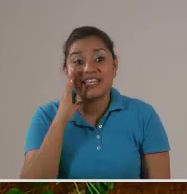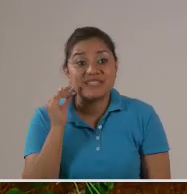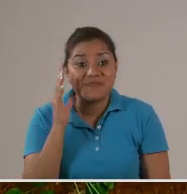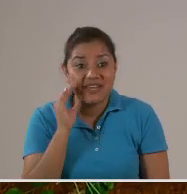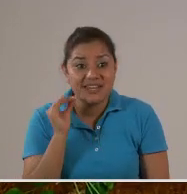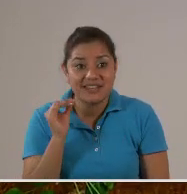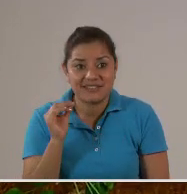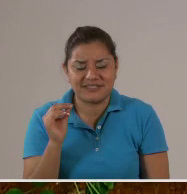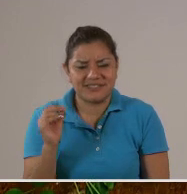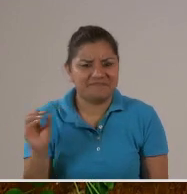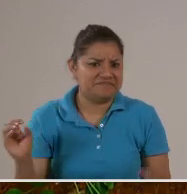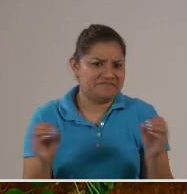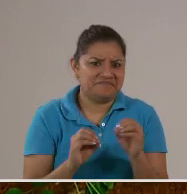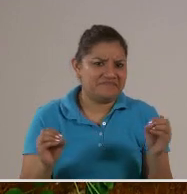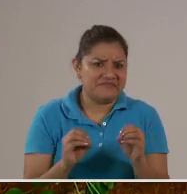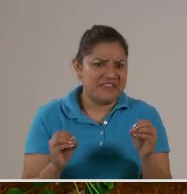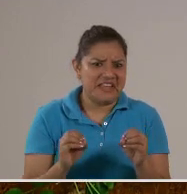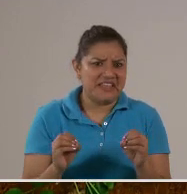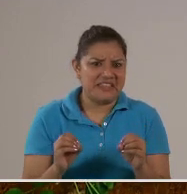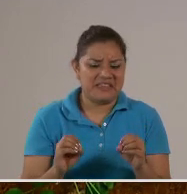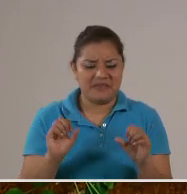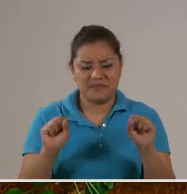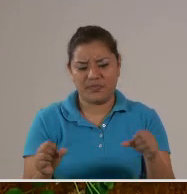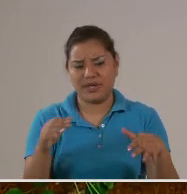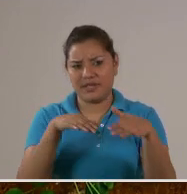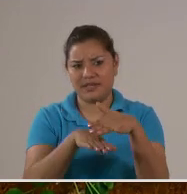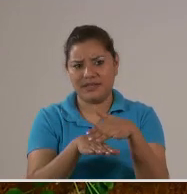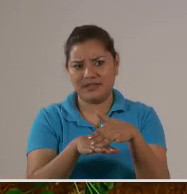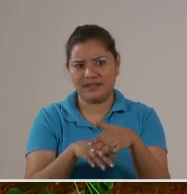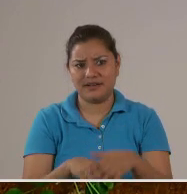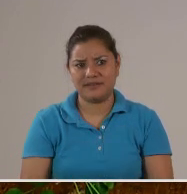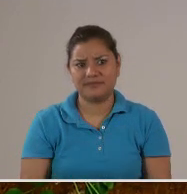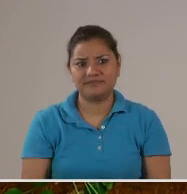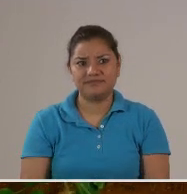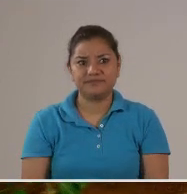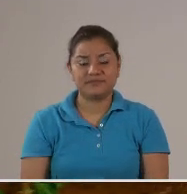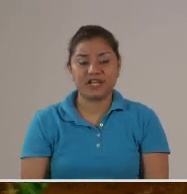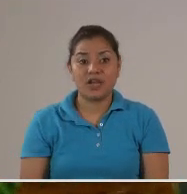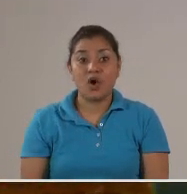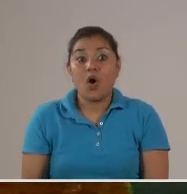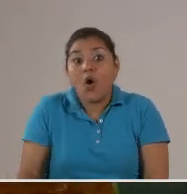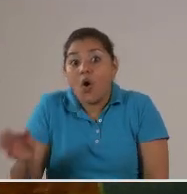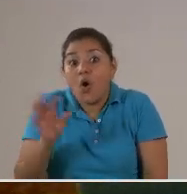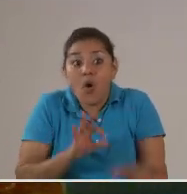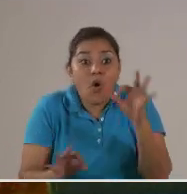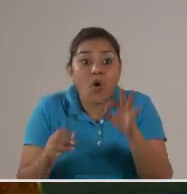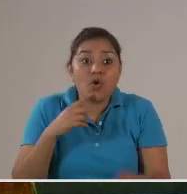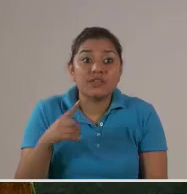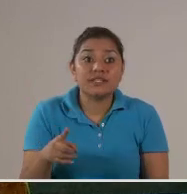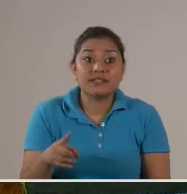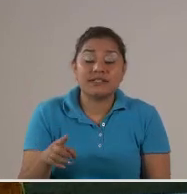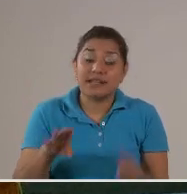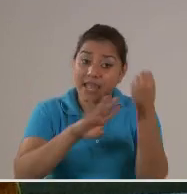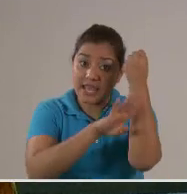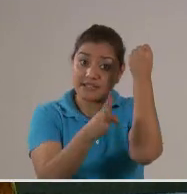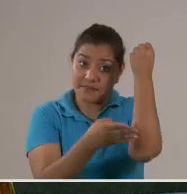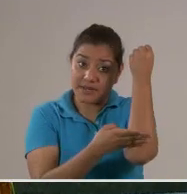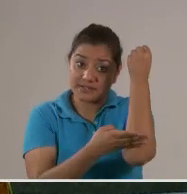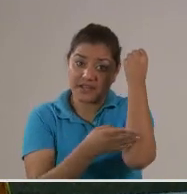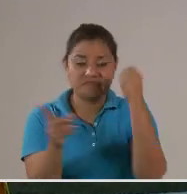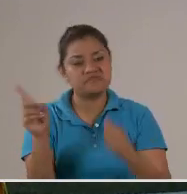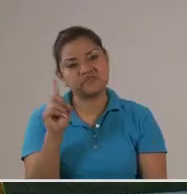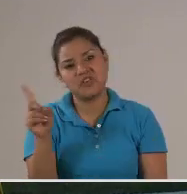locos Ah pero bueno o que le dicen está embarazada no la podemos